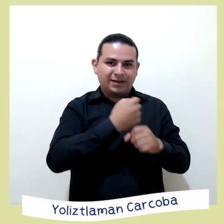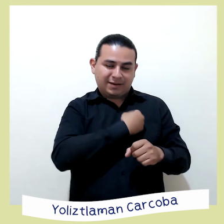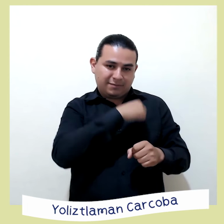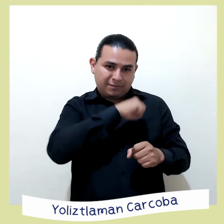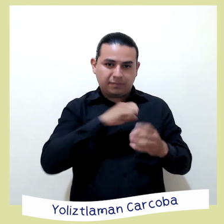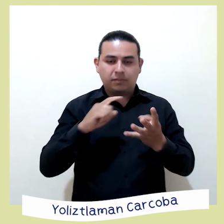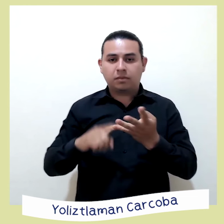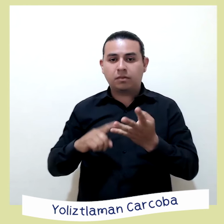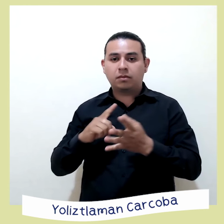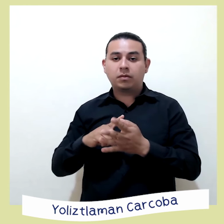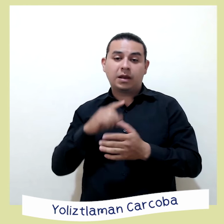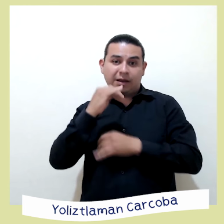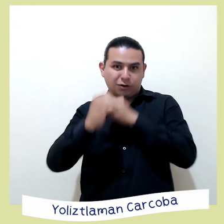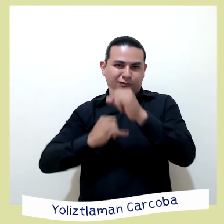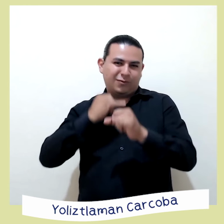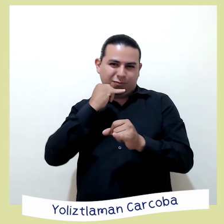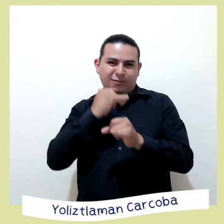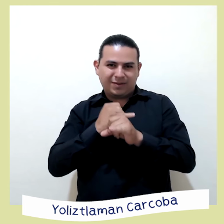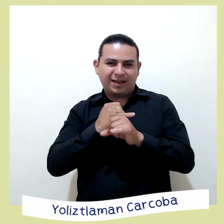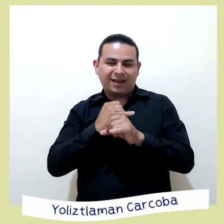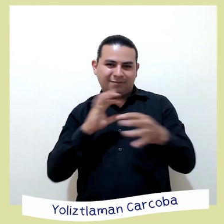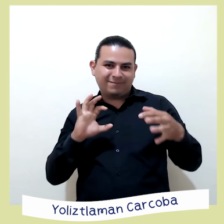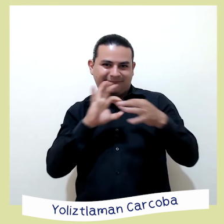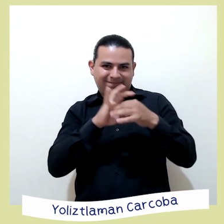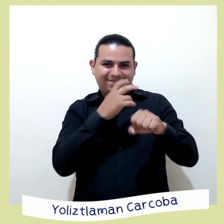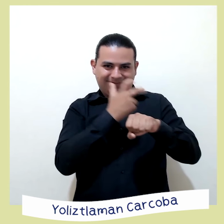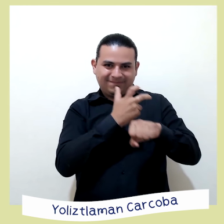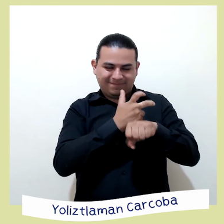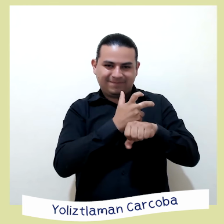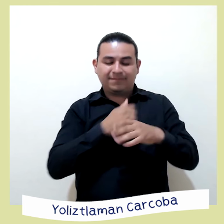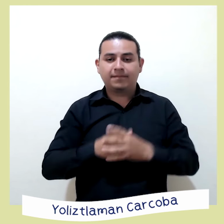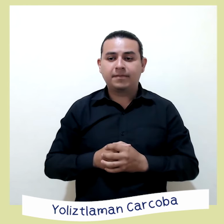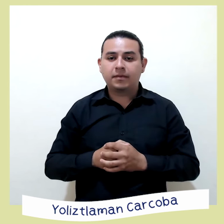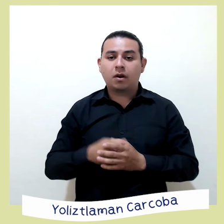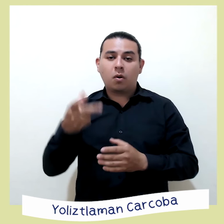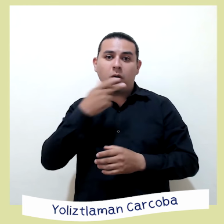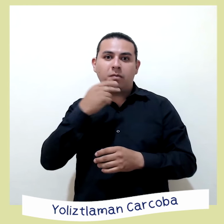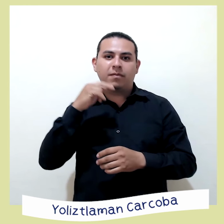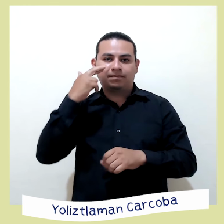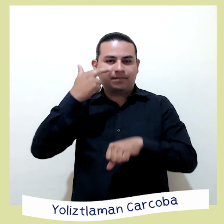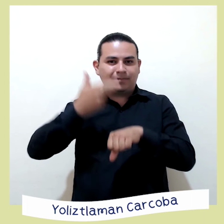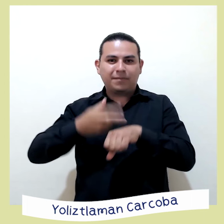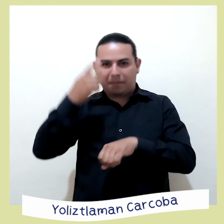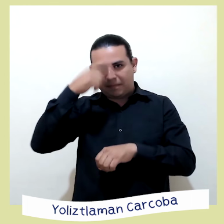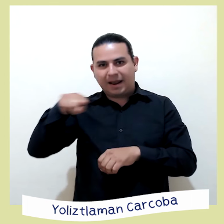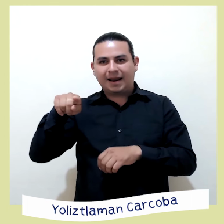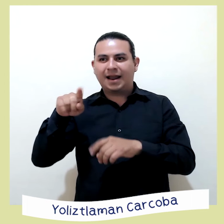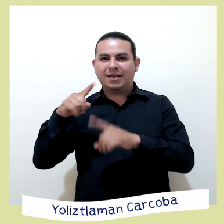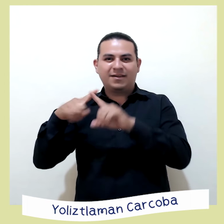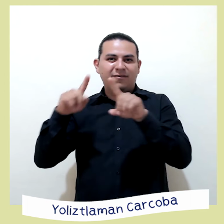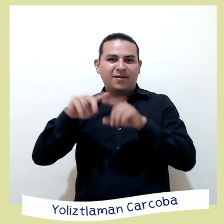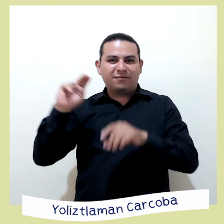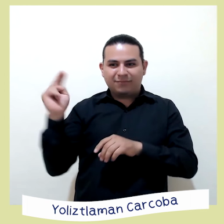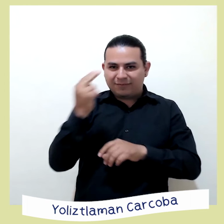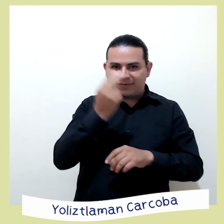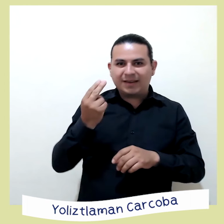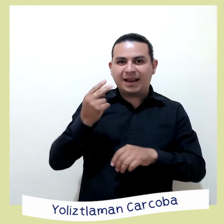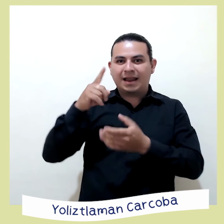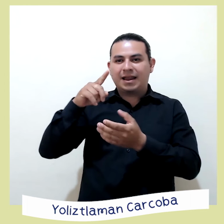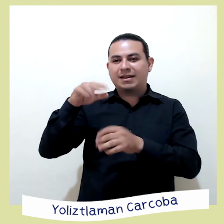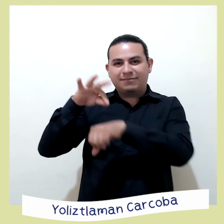Geriatría. Miembro del comité directivo del consorcio clínico OMS, Organización Mundial de la Salud,